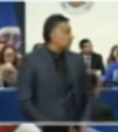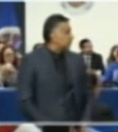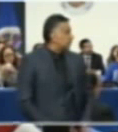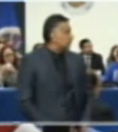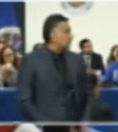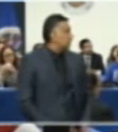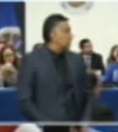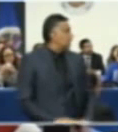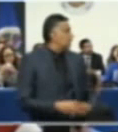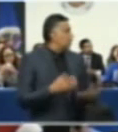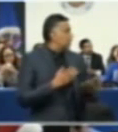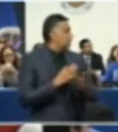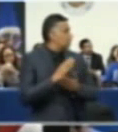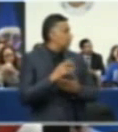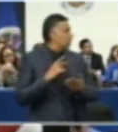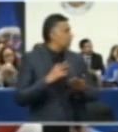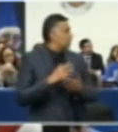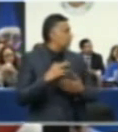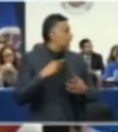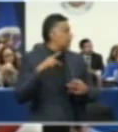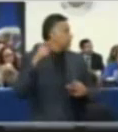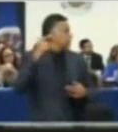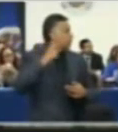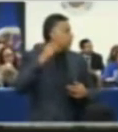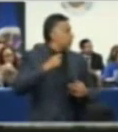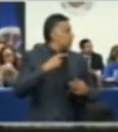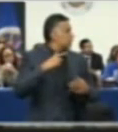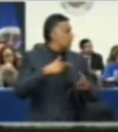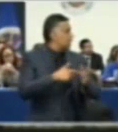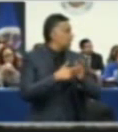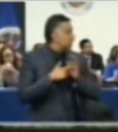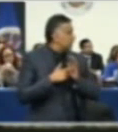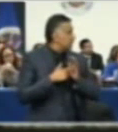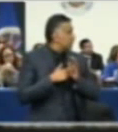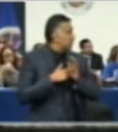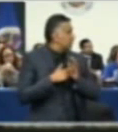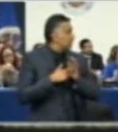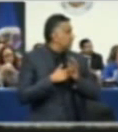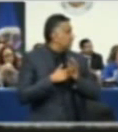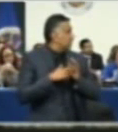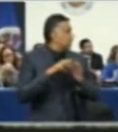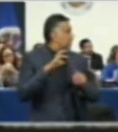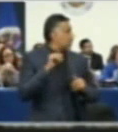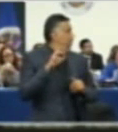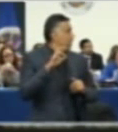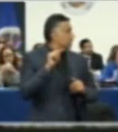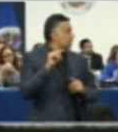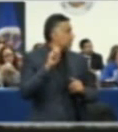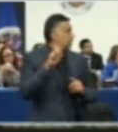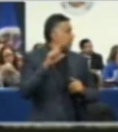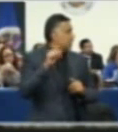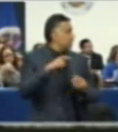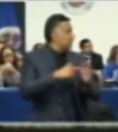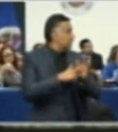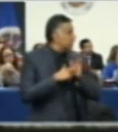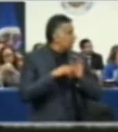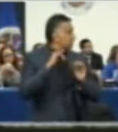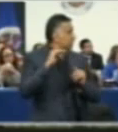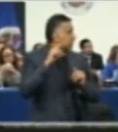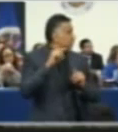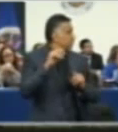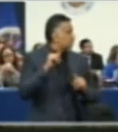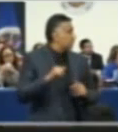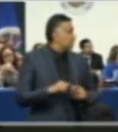Requisitos del derecho a la pensión de familia por invalidez se requiere la curatela, ¿no? O sea, se requiere la interdicción